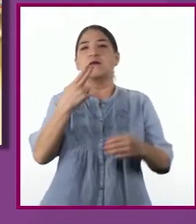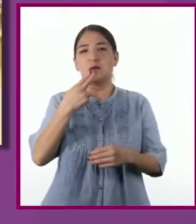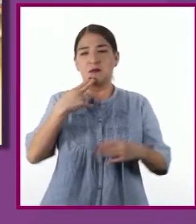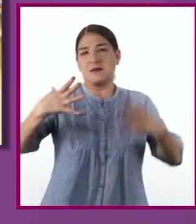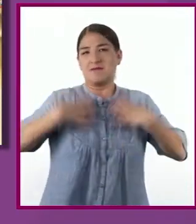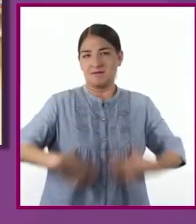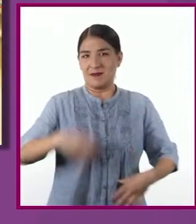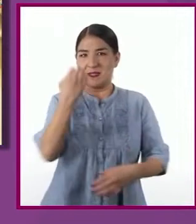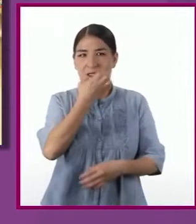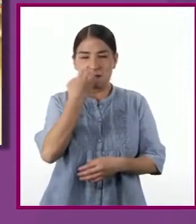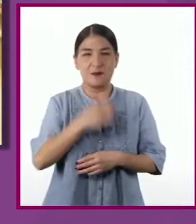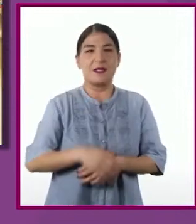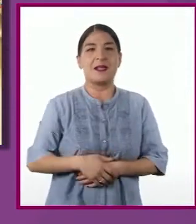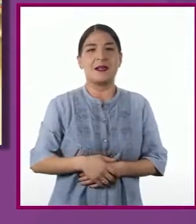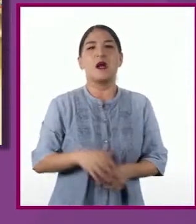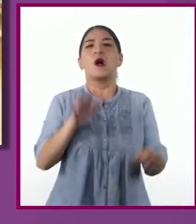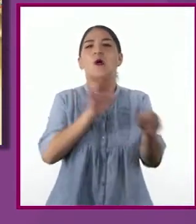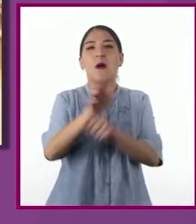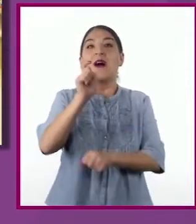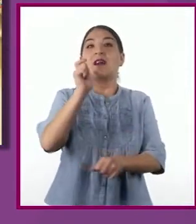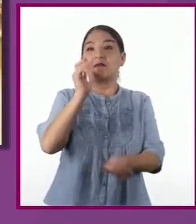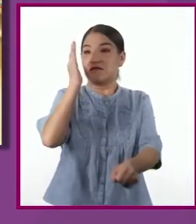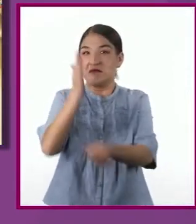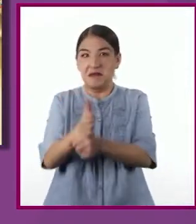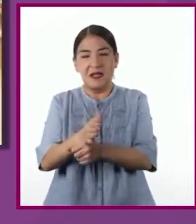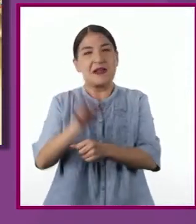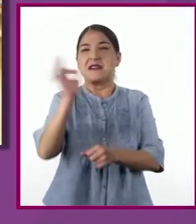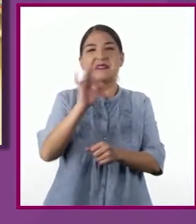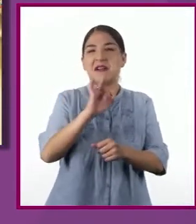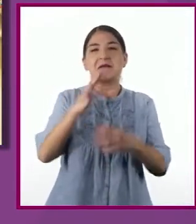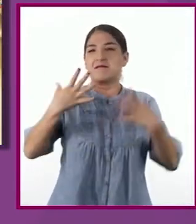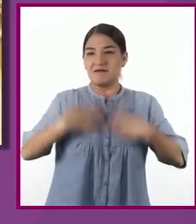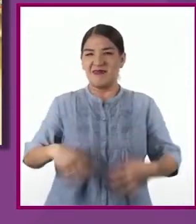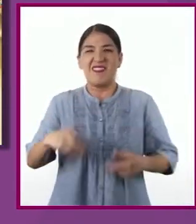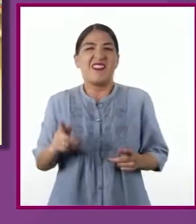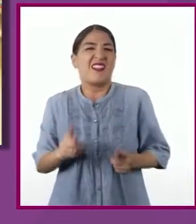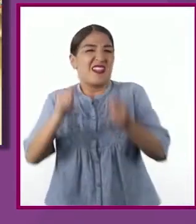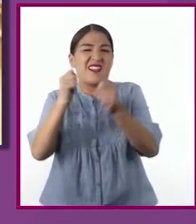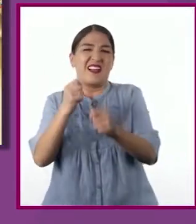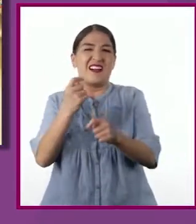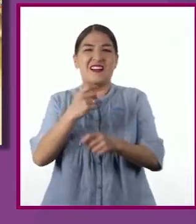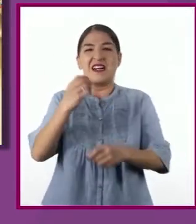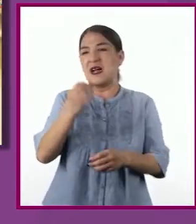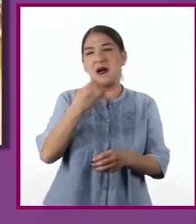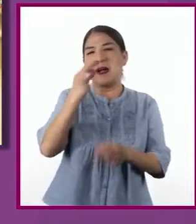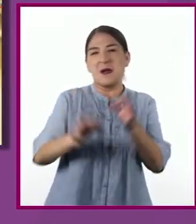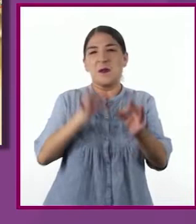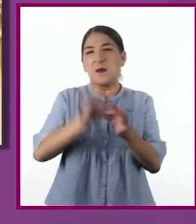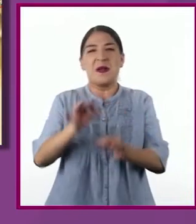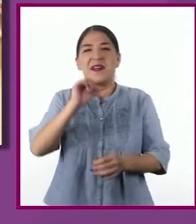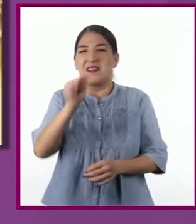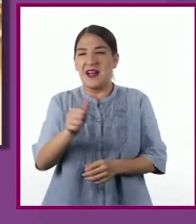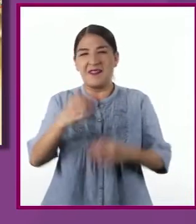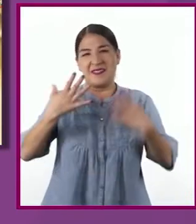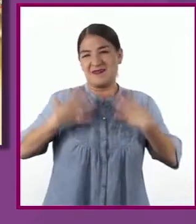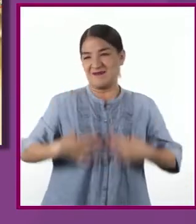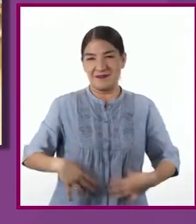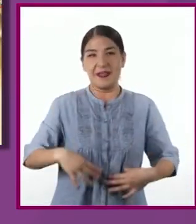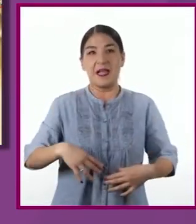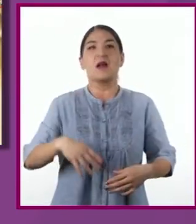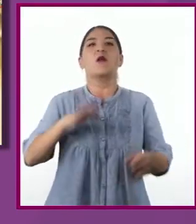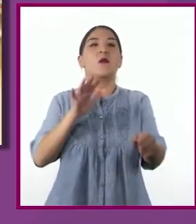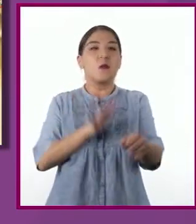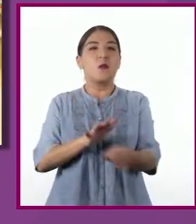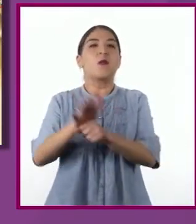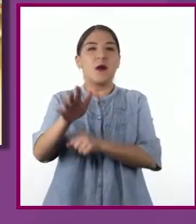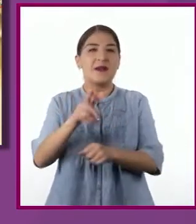escolar. ¿Cuáles serán las sanciones? Por decirlo así, para aquellos estudiantes que incumplan los acuerdos establecidos en el